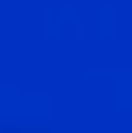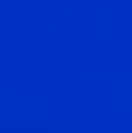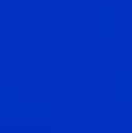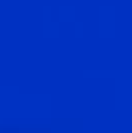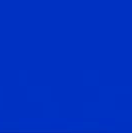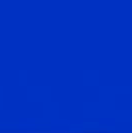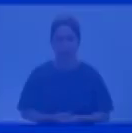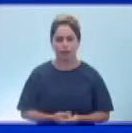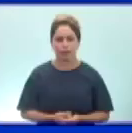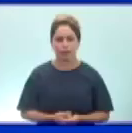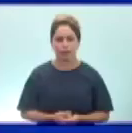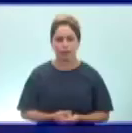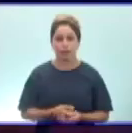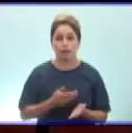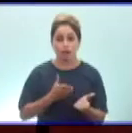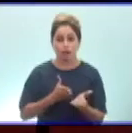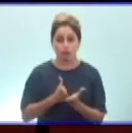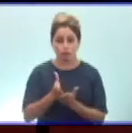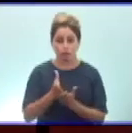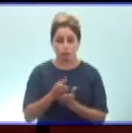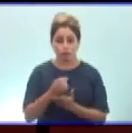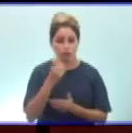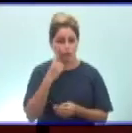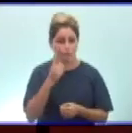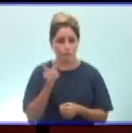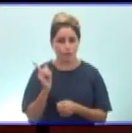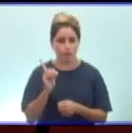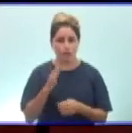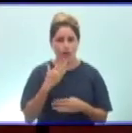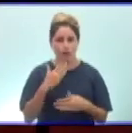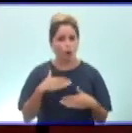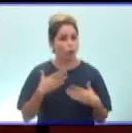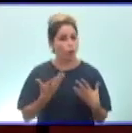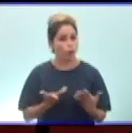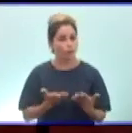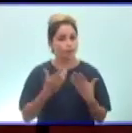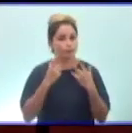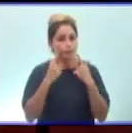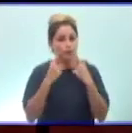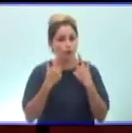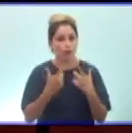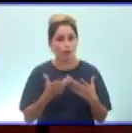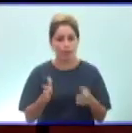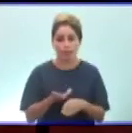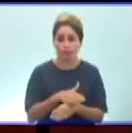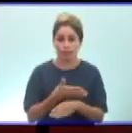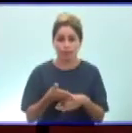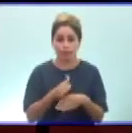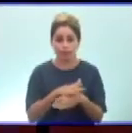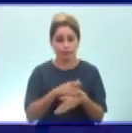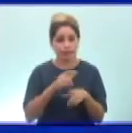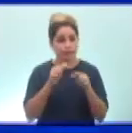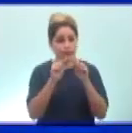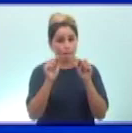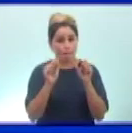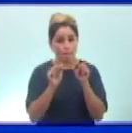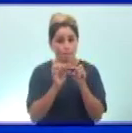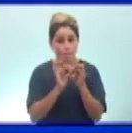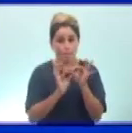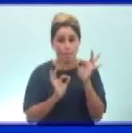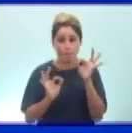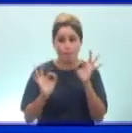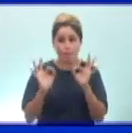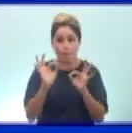continuación, representaremos cómo se representan, valga la redundancia, los diferentes tipos orbitales como son los S. Los orbitales del tipo